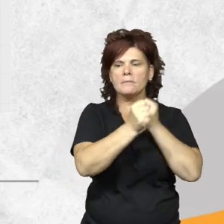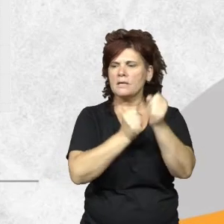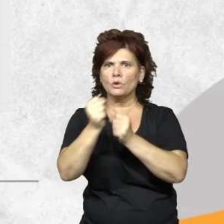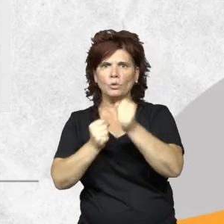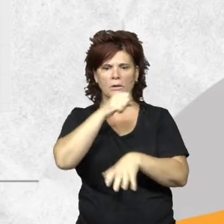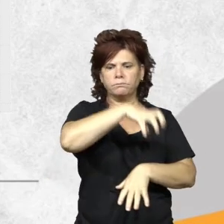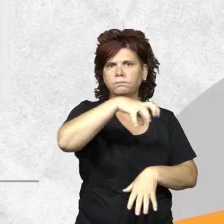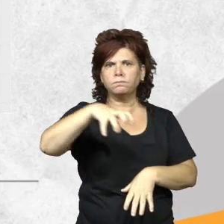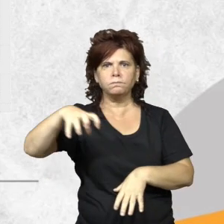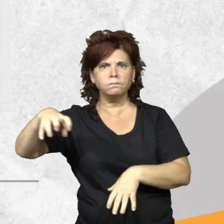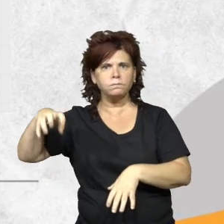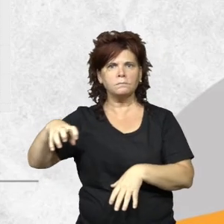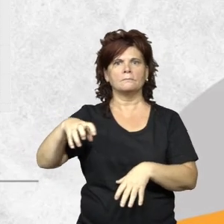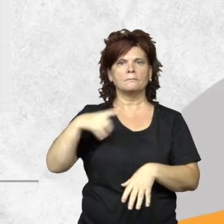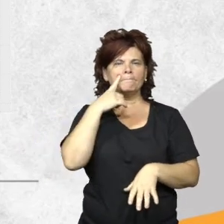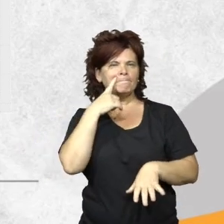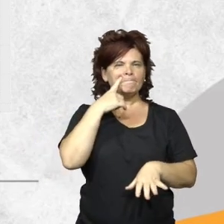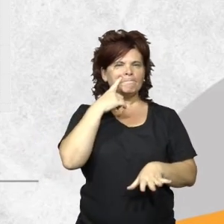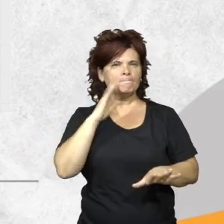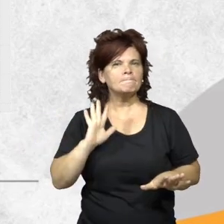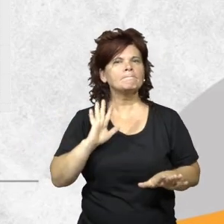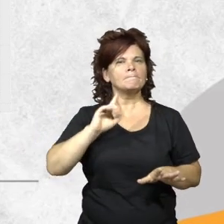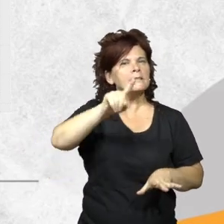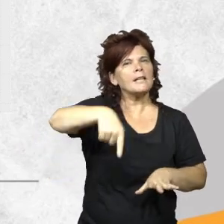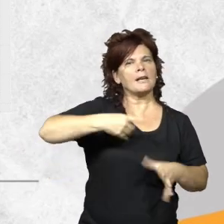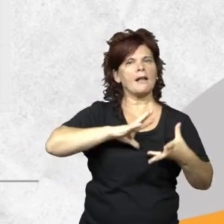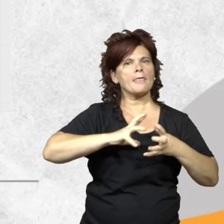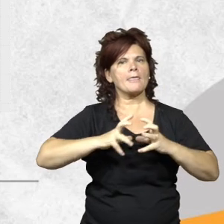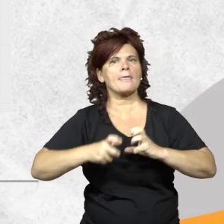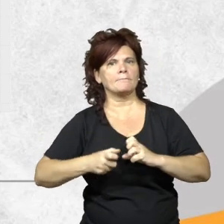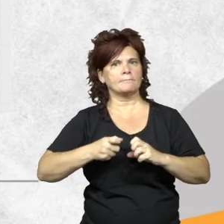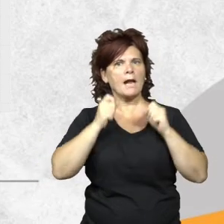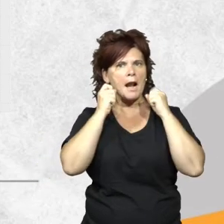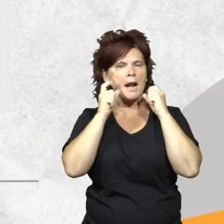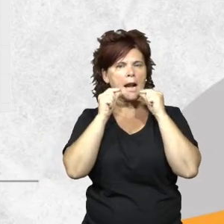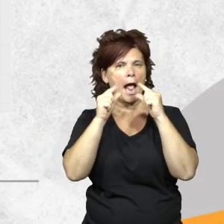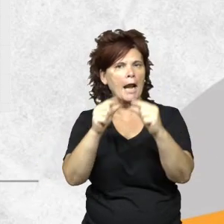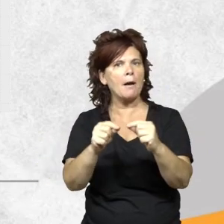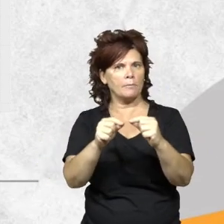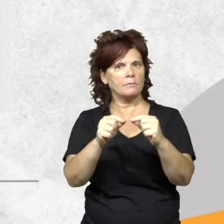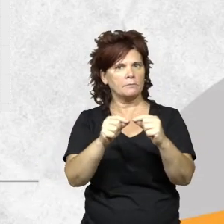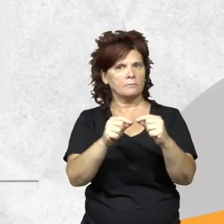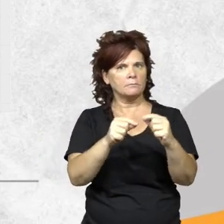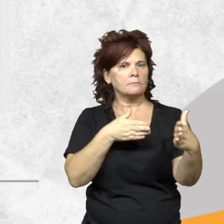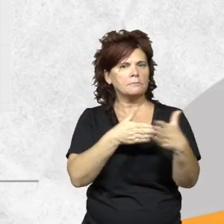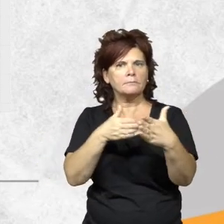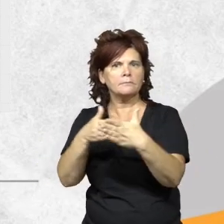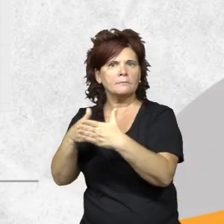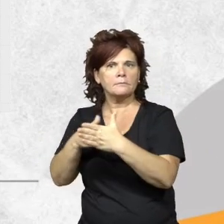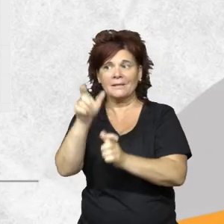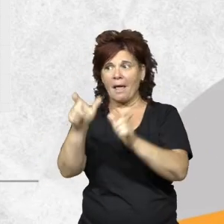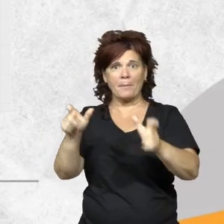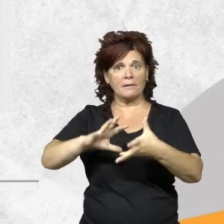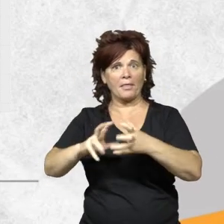otra cosa que llegue a ser incómoda, de modo que produzca daños reclamables, no impide la acción de los perjudicados,